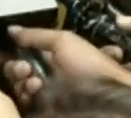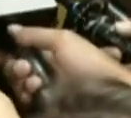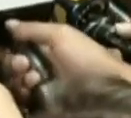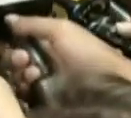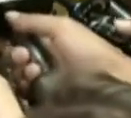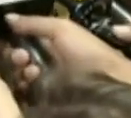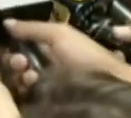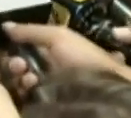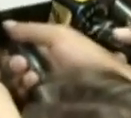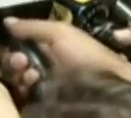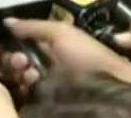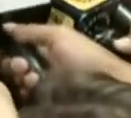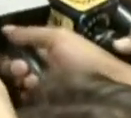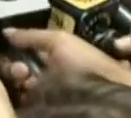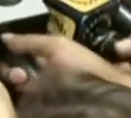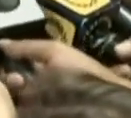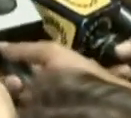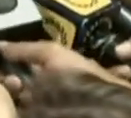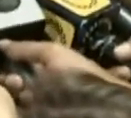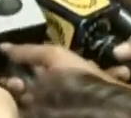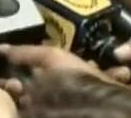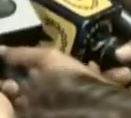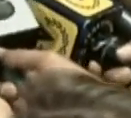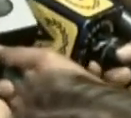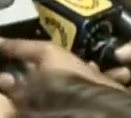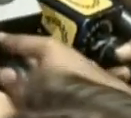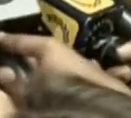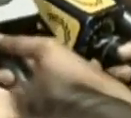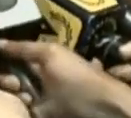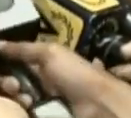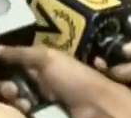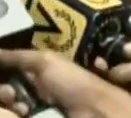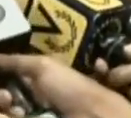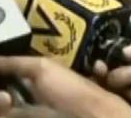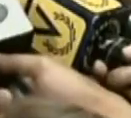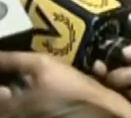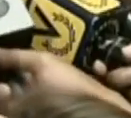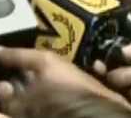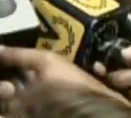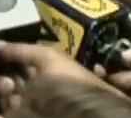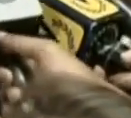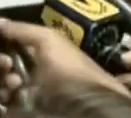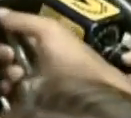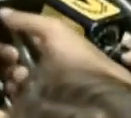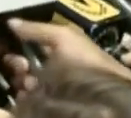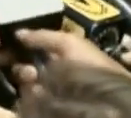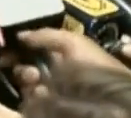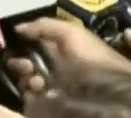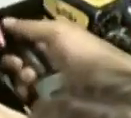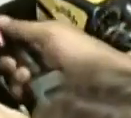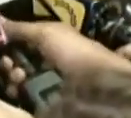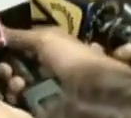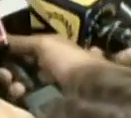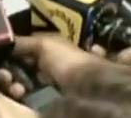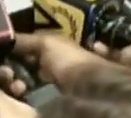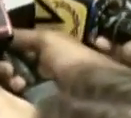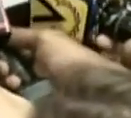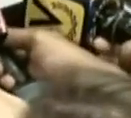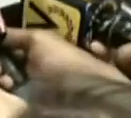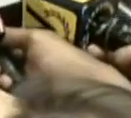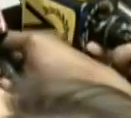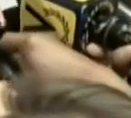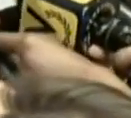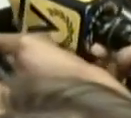Católico Aldo Giordano, quien sirvió de intermediación para lograr esta importante